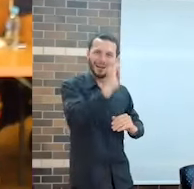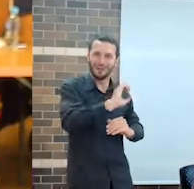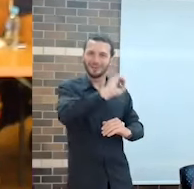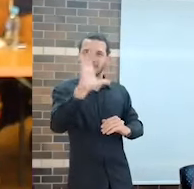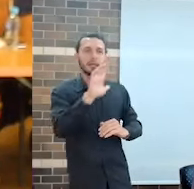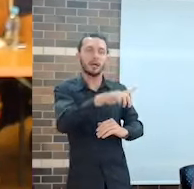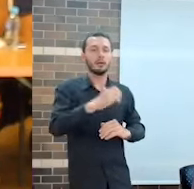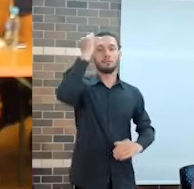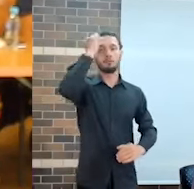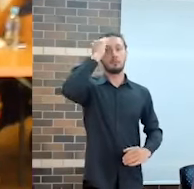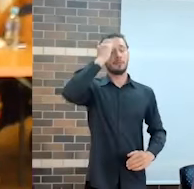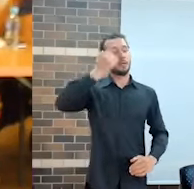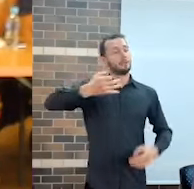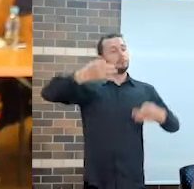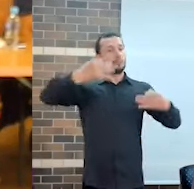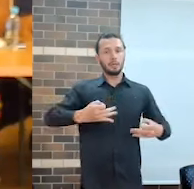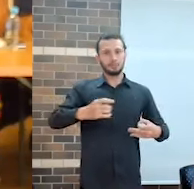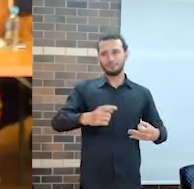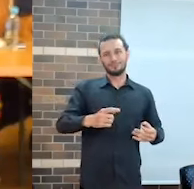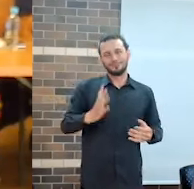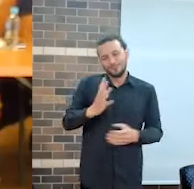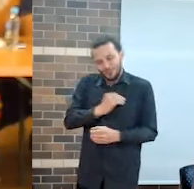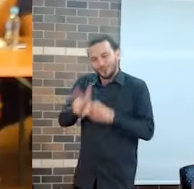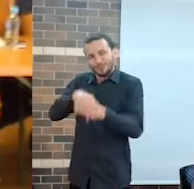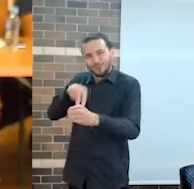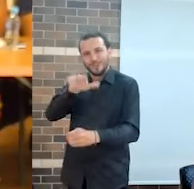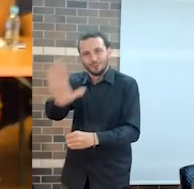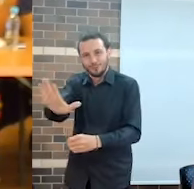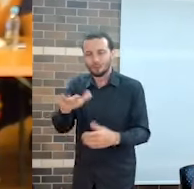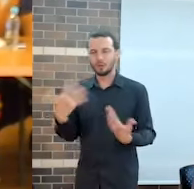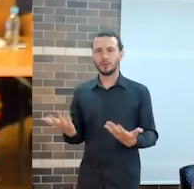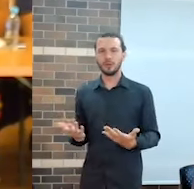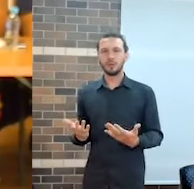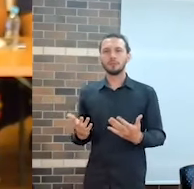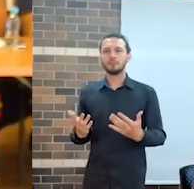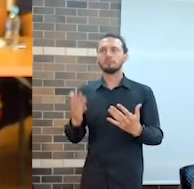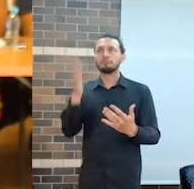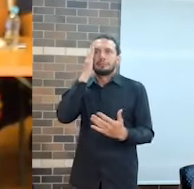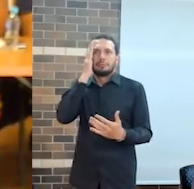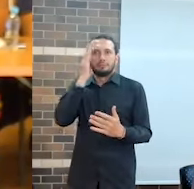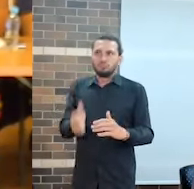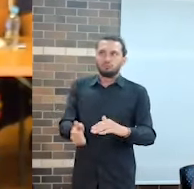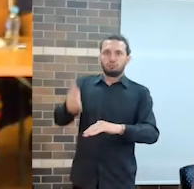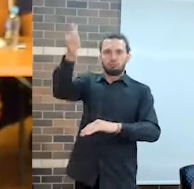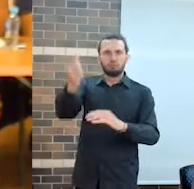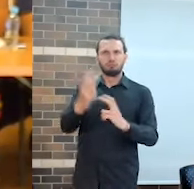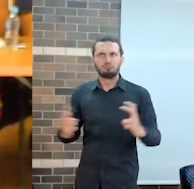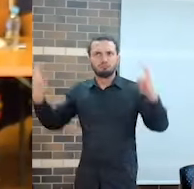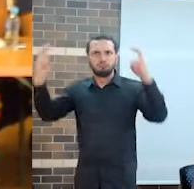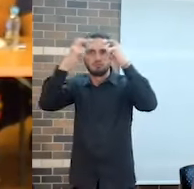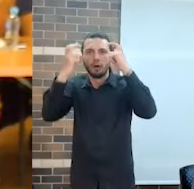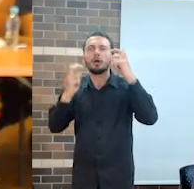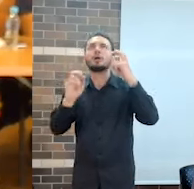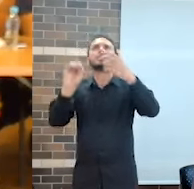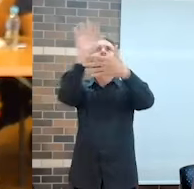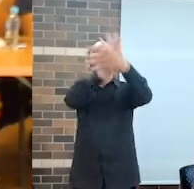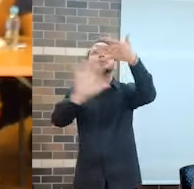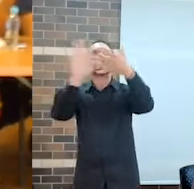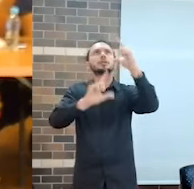sabedor es el que sabe plantas medicinales, el que sabe leer el cosmos, el que sabe la historia